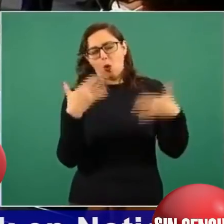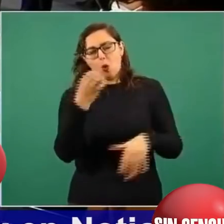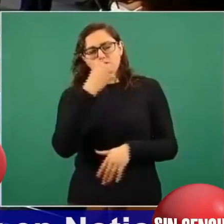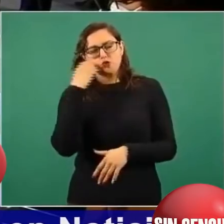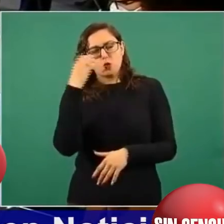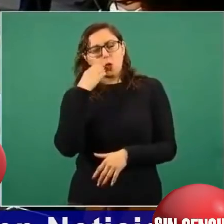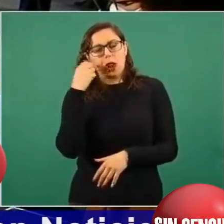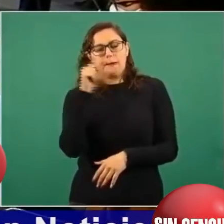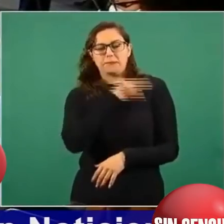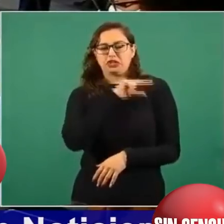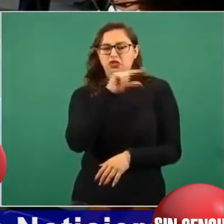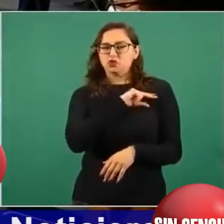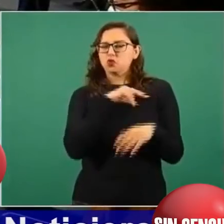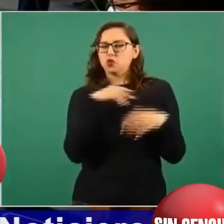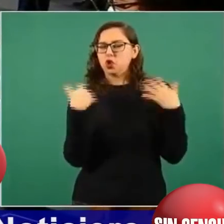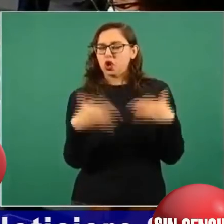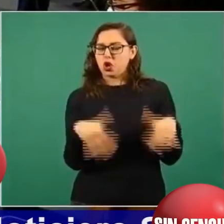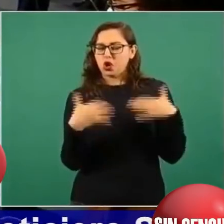se las compraron.